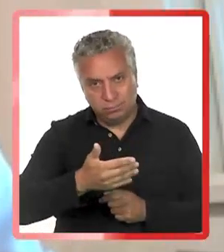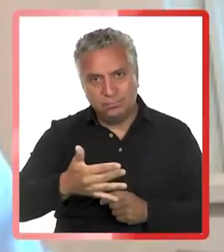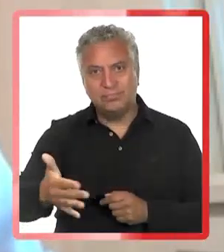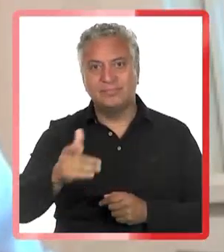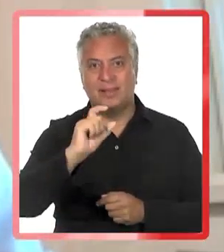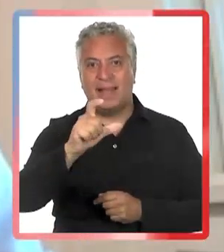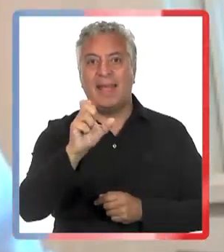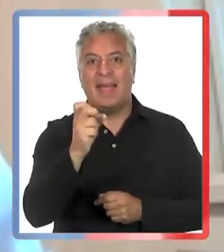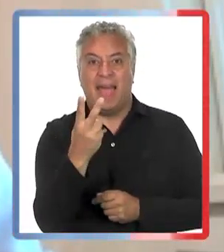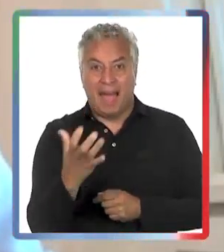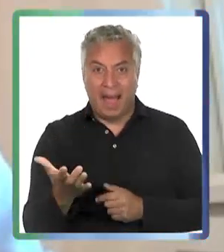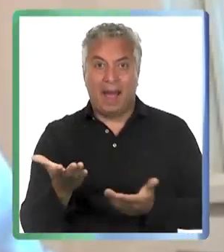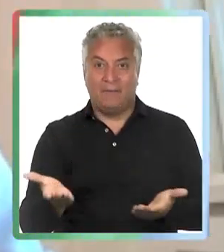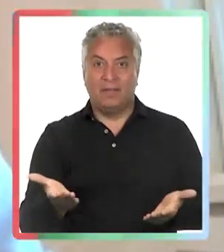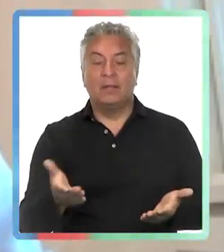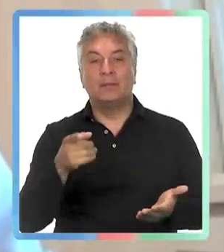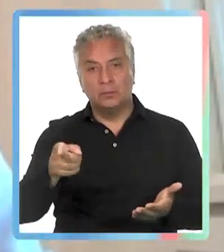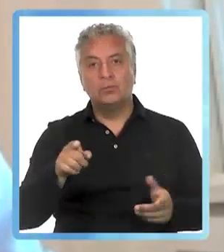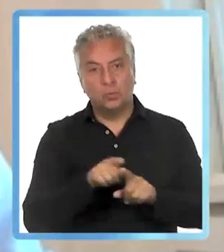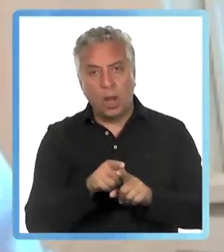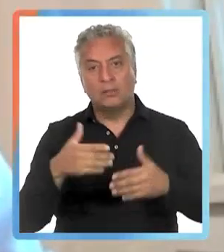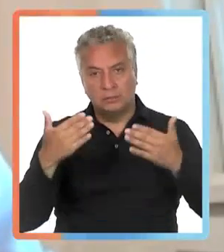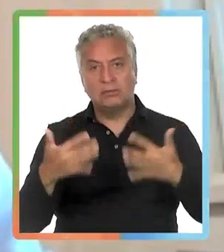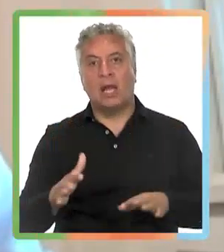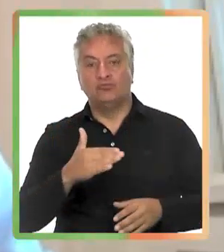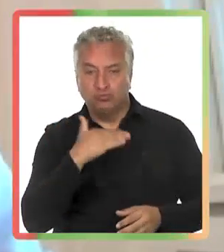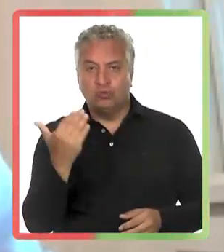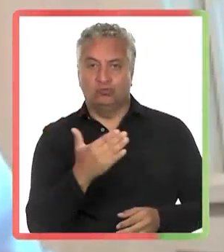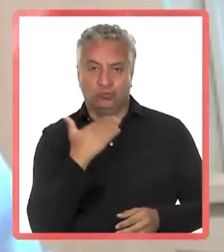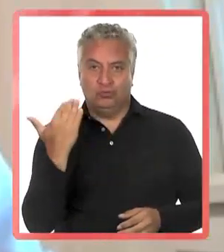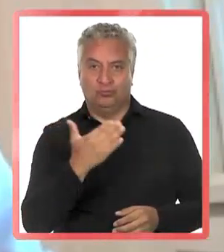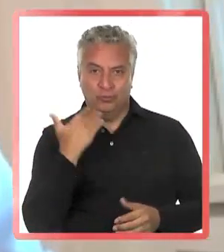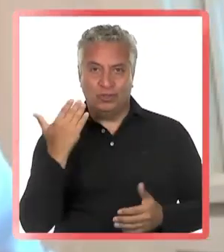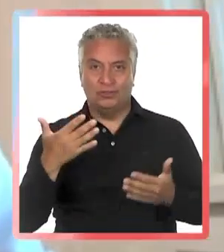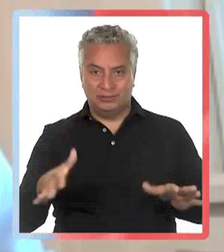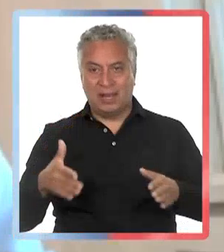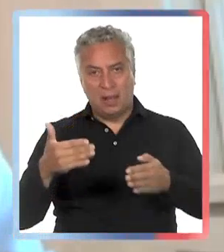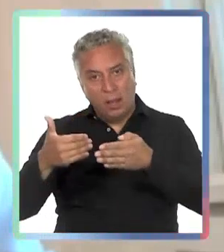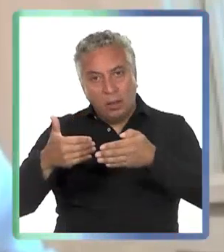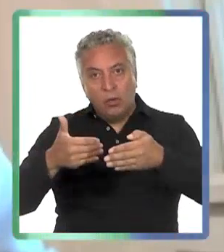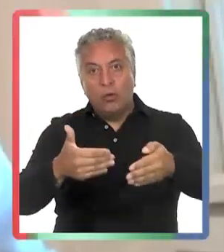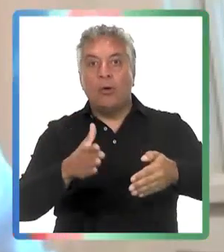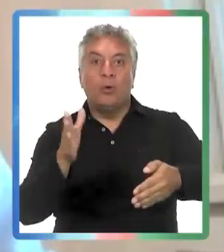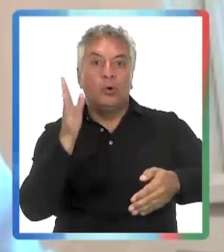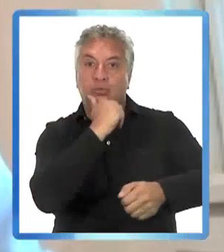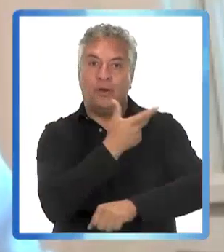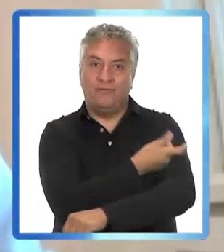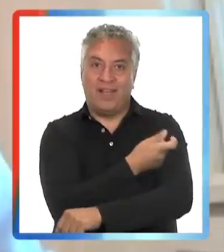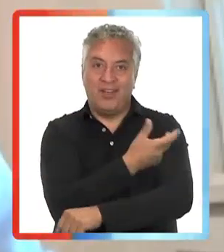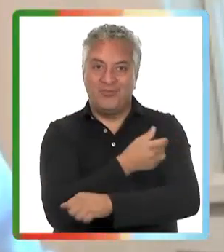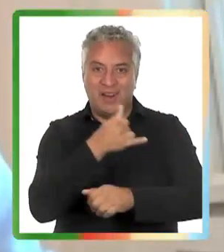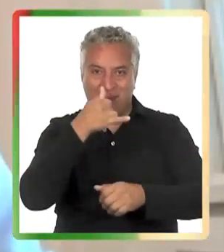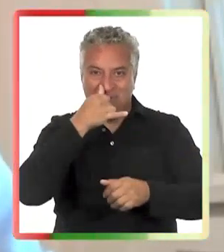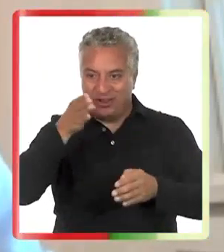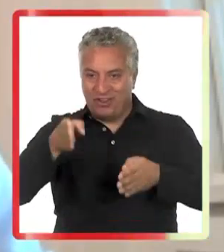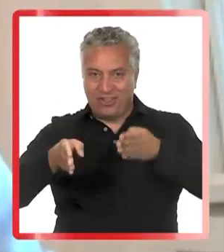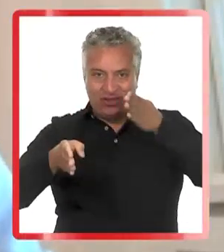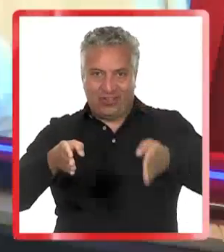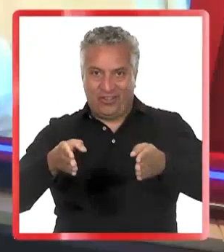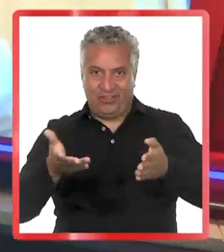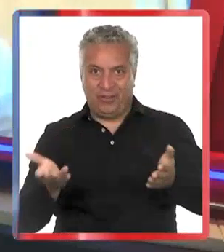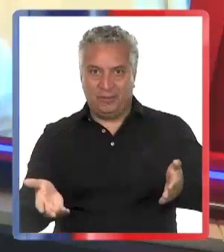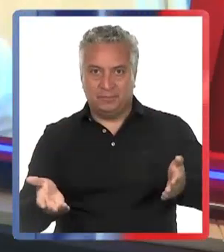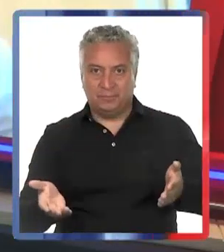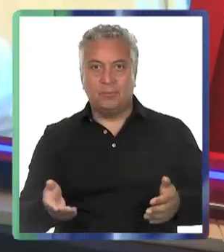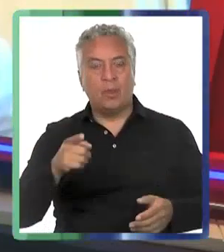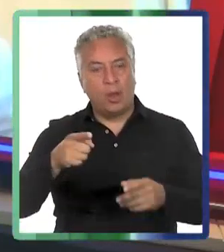curso, digamos, grave y que finalmente terminaron falleciendo en la época en que todavía no disponíamos de vacunas.